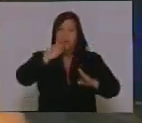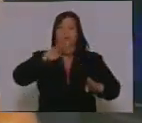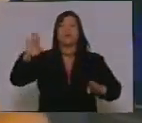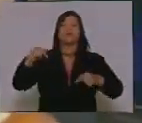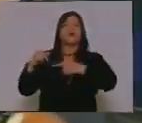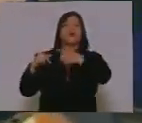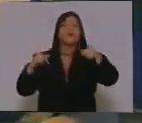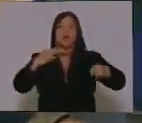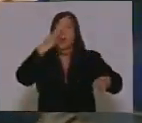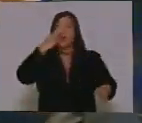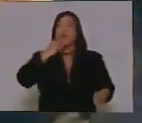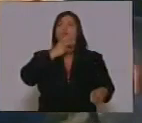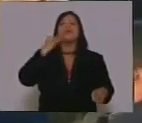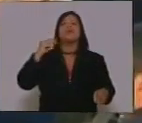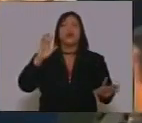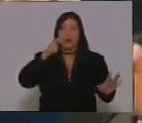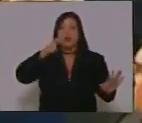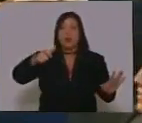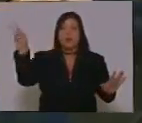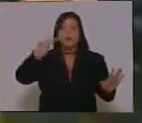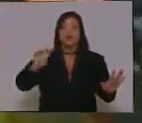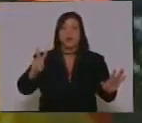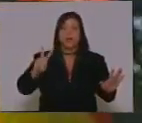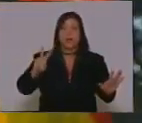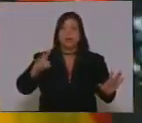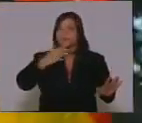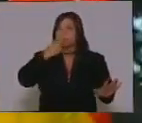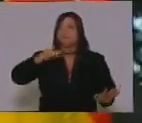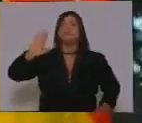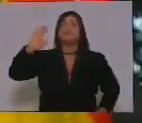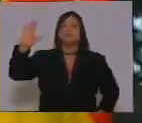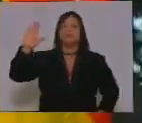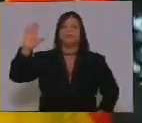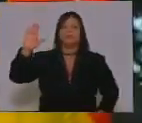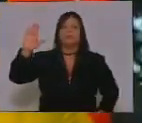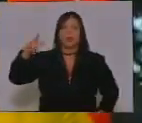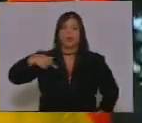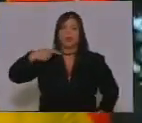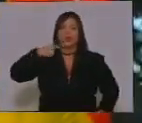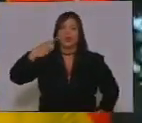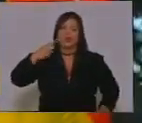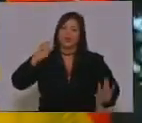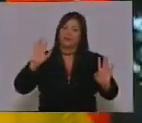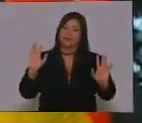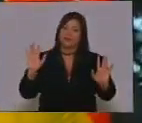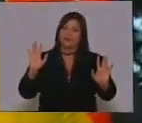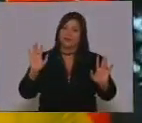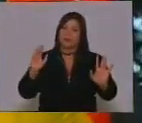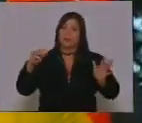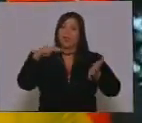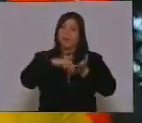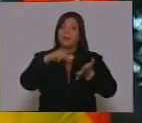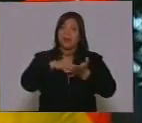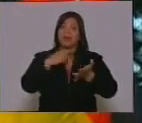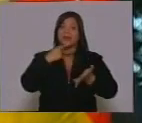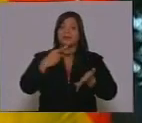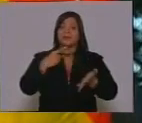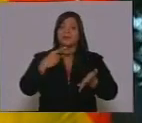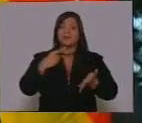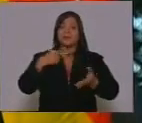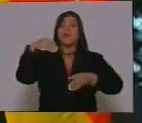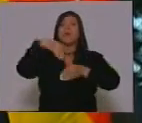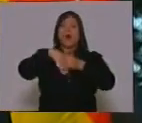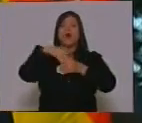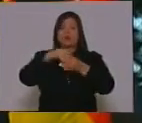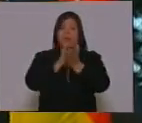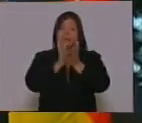nos prometieron al pueblo de Venezuela, pero yo lo digo especialmente al pueblo de Miranda, que si votábamos